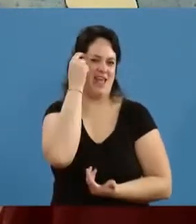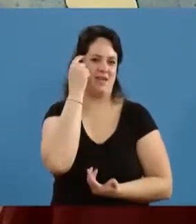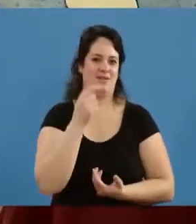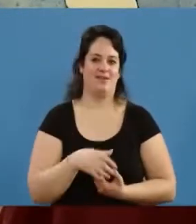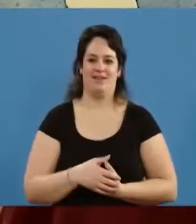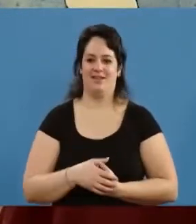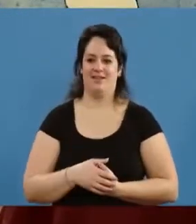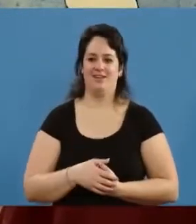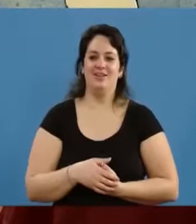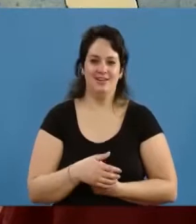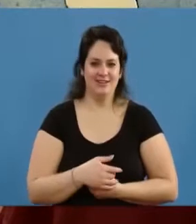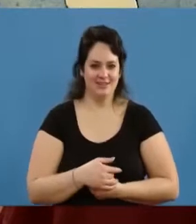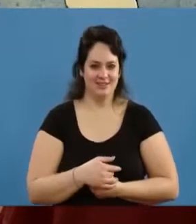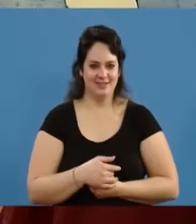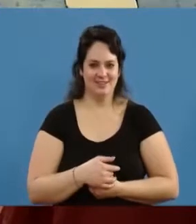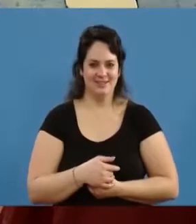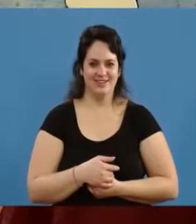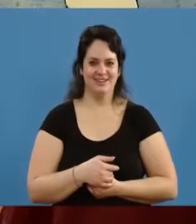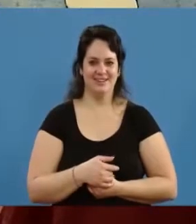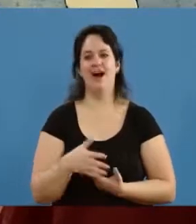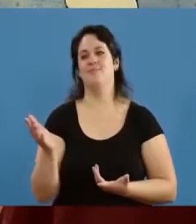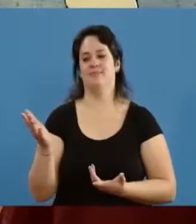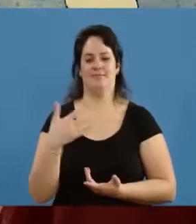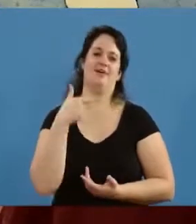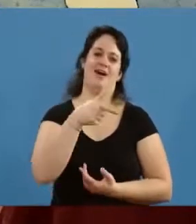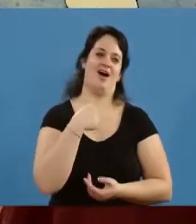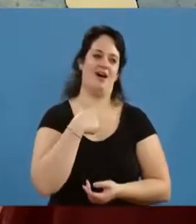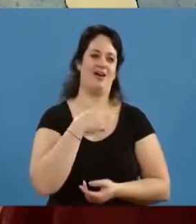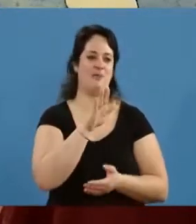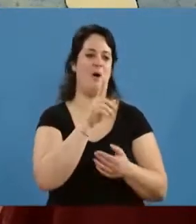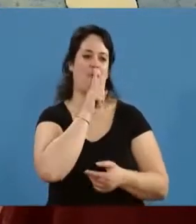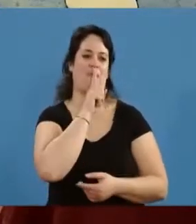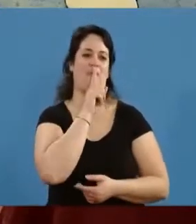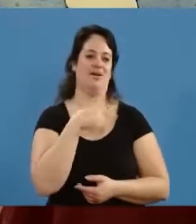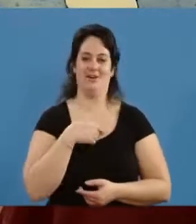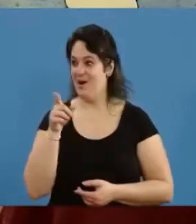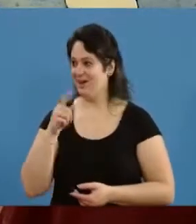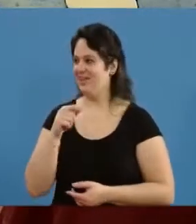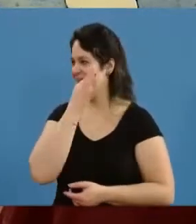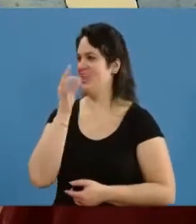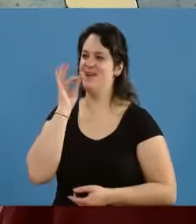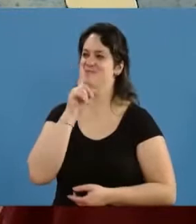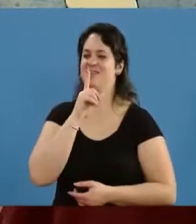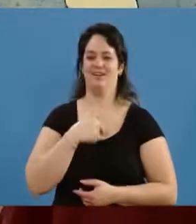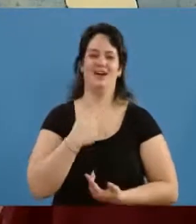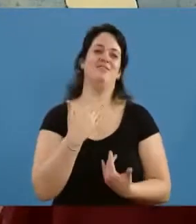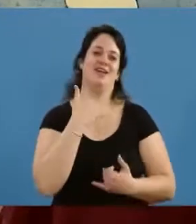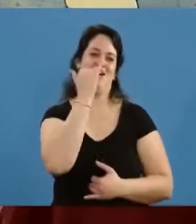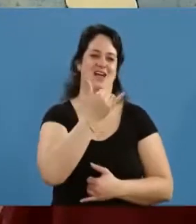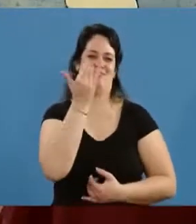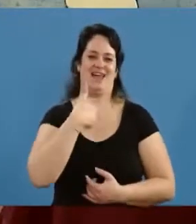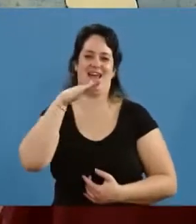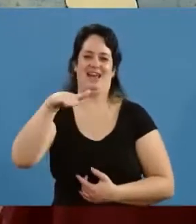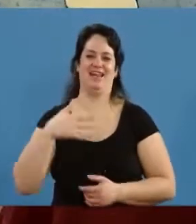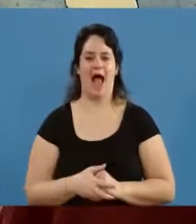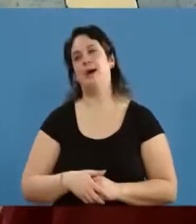un huevo. ¿Y qué pensó? Ahora te voy a pagar un ratito. Ahora te voy a pagar un ratito. Para que me dejes explicarle a